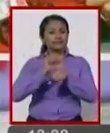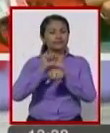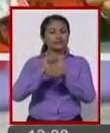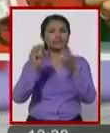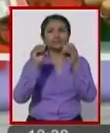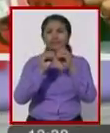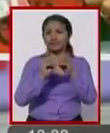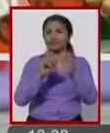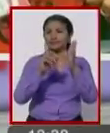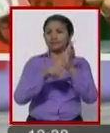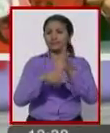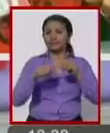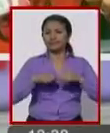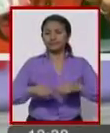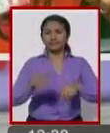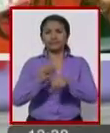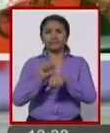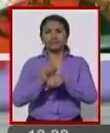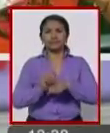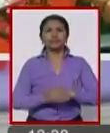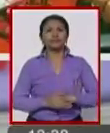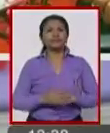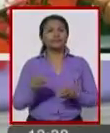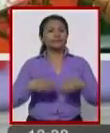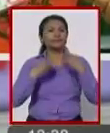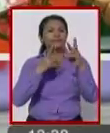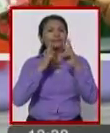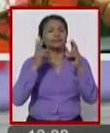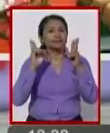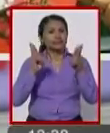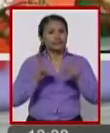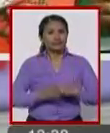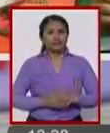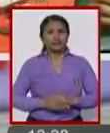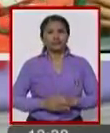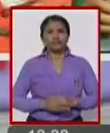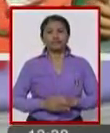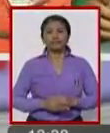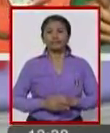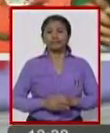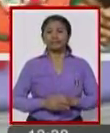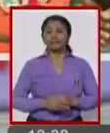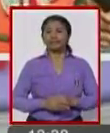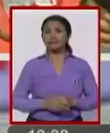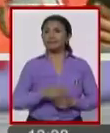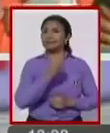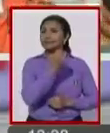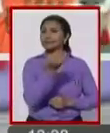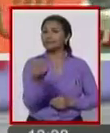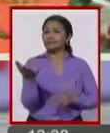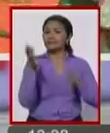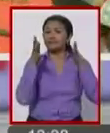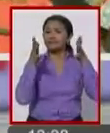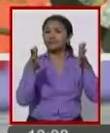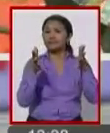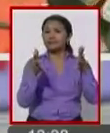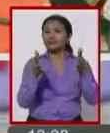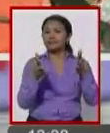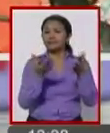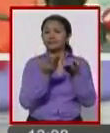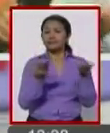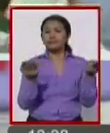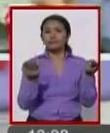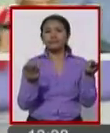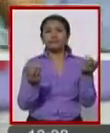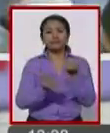trabajar más. Y vamos a seguir trabajando para darle la respuesta inmediata que necesitan. Ingeniero, a este lado se decía que habían algunos depósitos con algunos